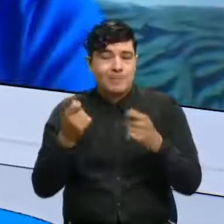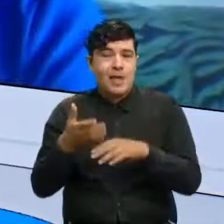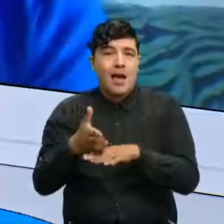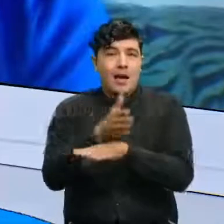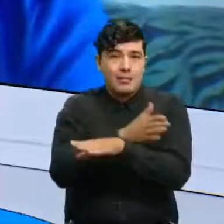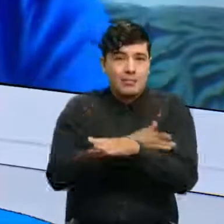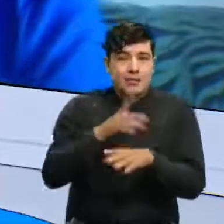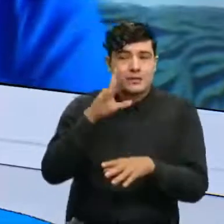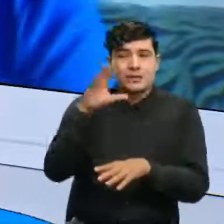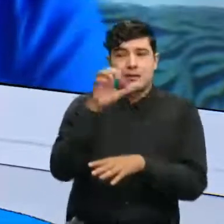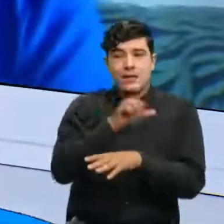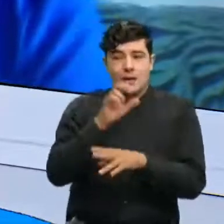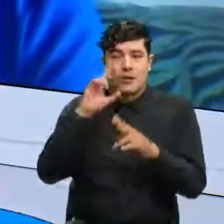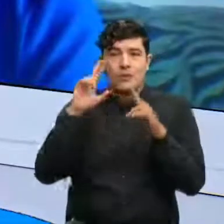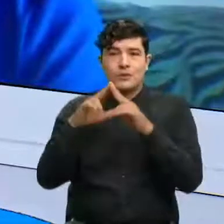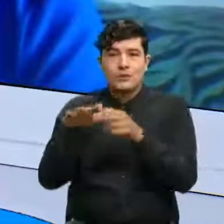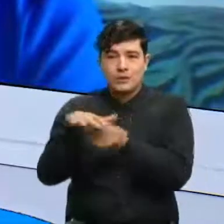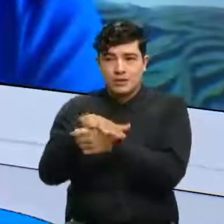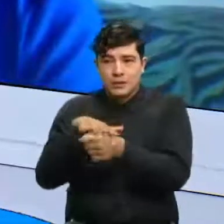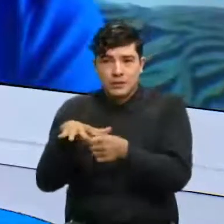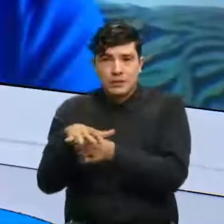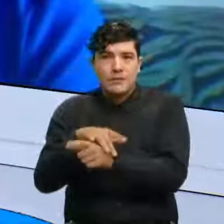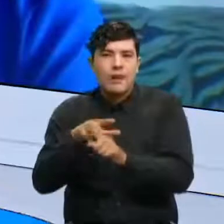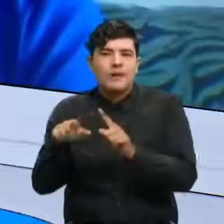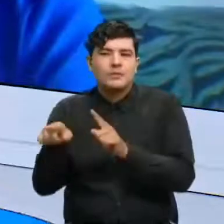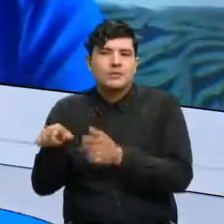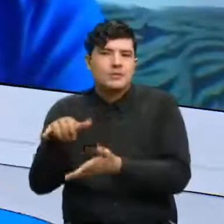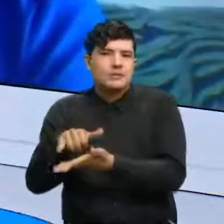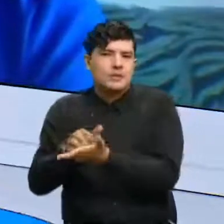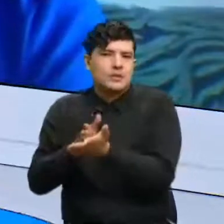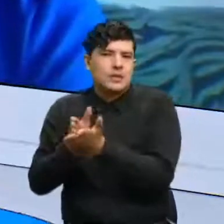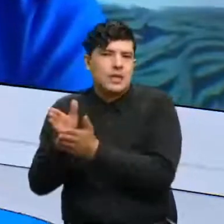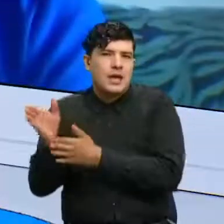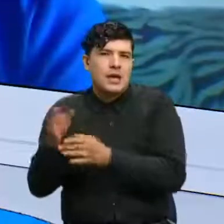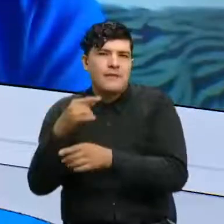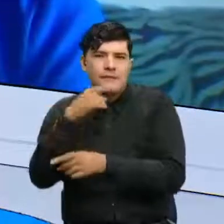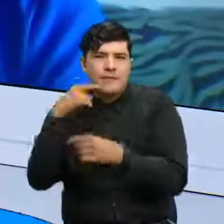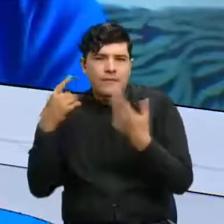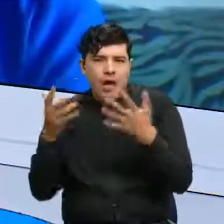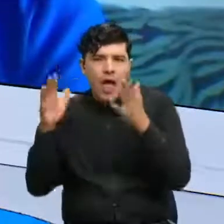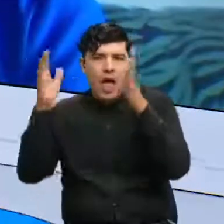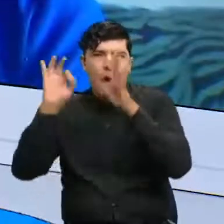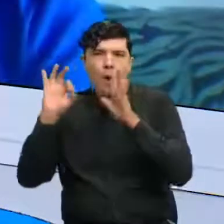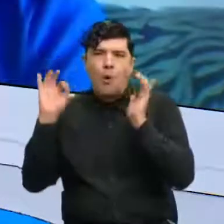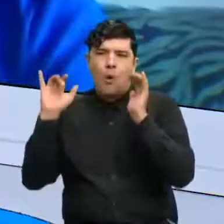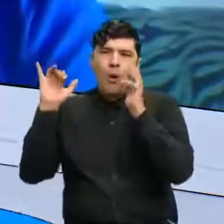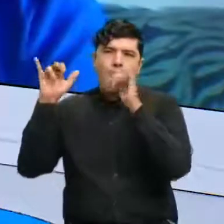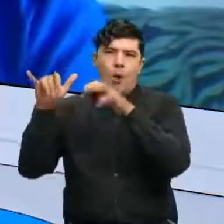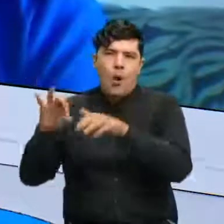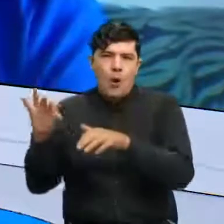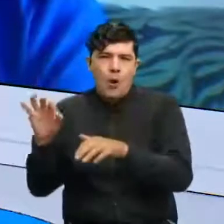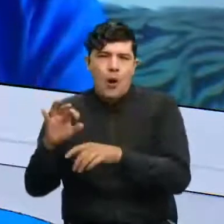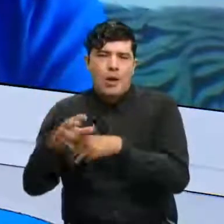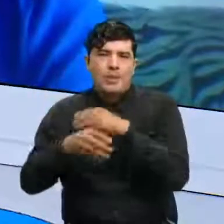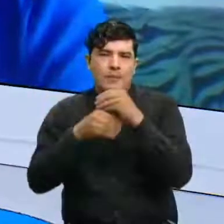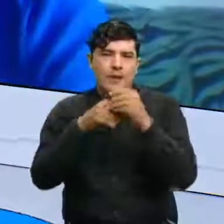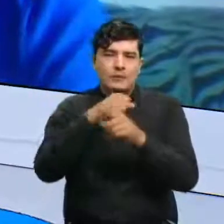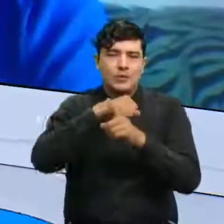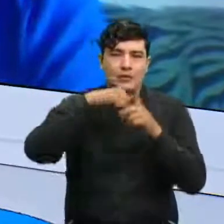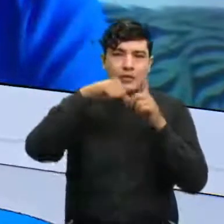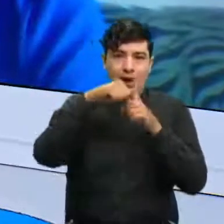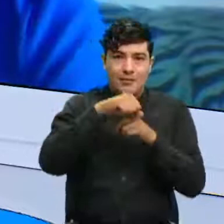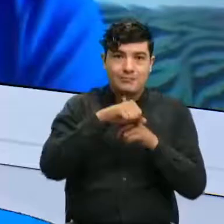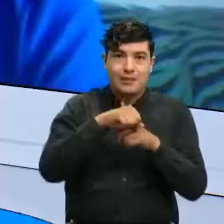se siguen días festivos y de aglomeraciones. Ahora, con toda la situación social que tenemos en el país, esto